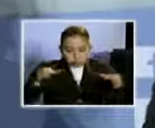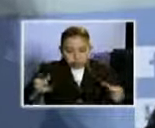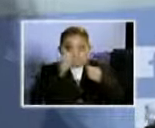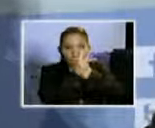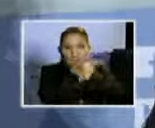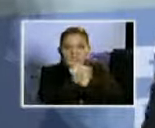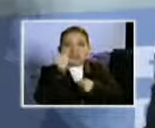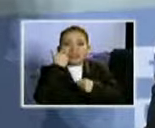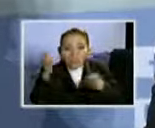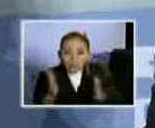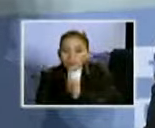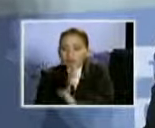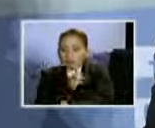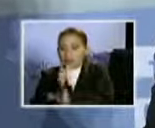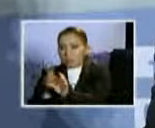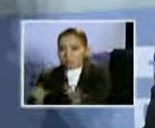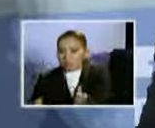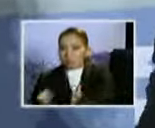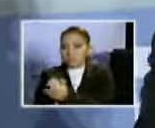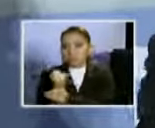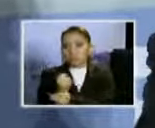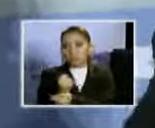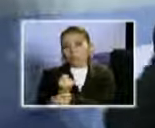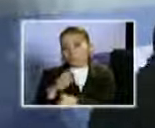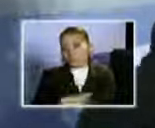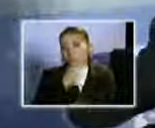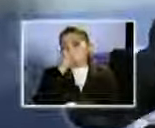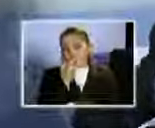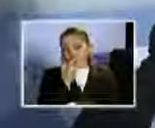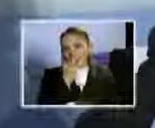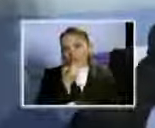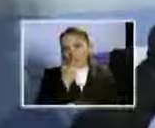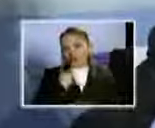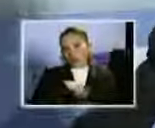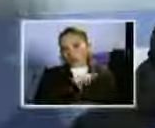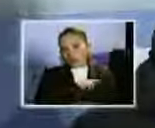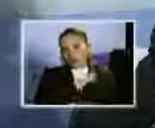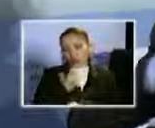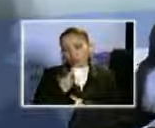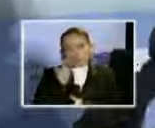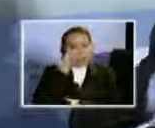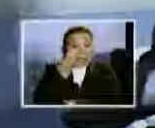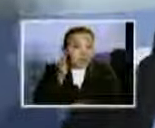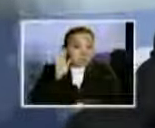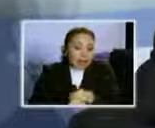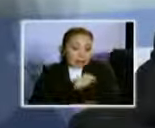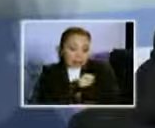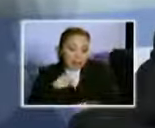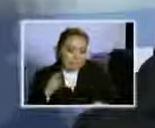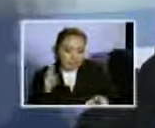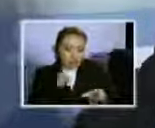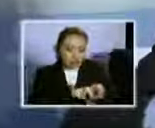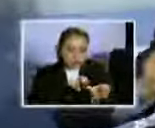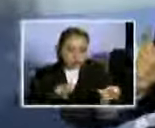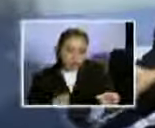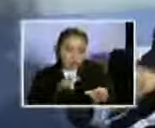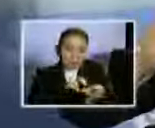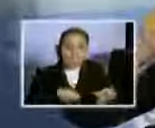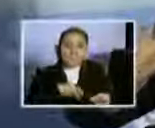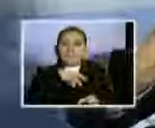países quiere participar en la toma de decisiones. Y por eso nosotros, por lo que nos pronunciamos, es por más miembros no permanentes, pero